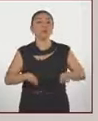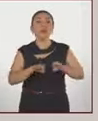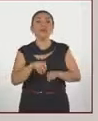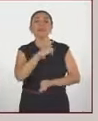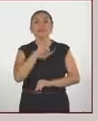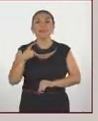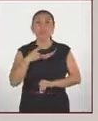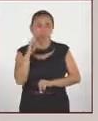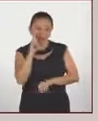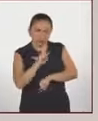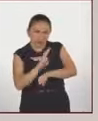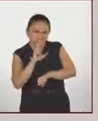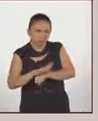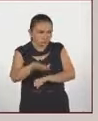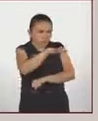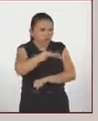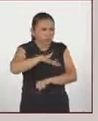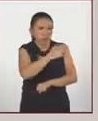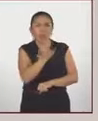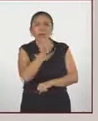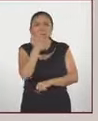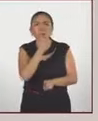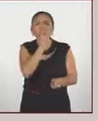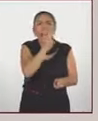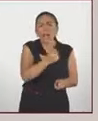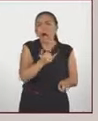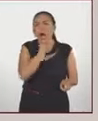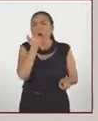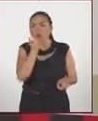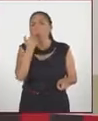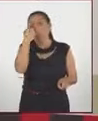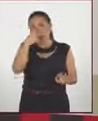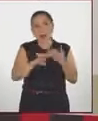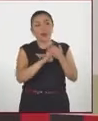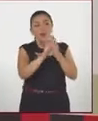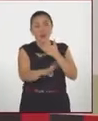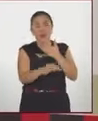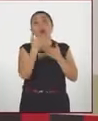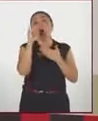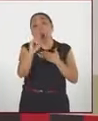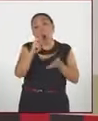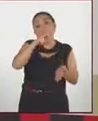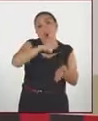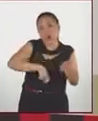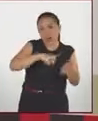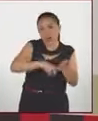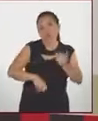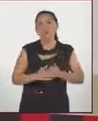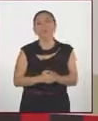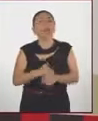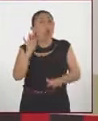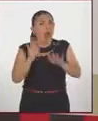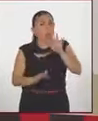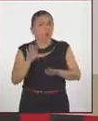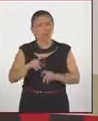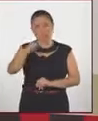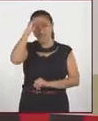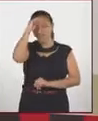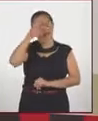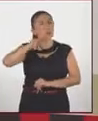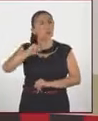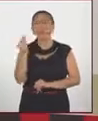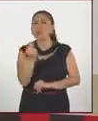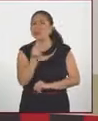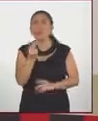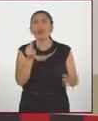la observación en el entorno escolar, la prevención y la corrección. Algunas veces no es necesario incluso